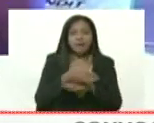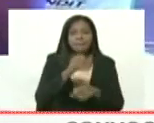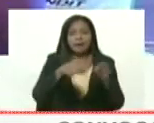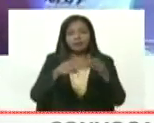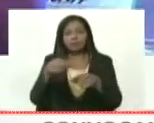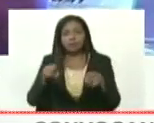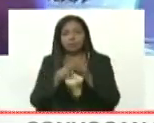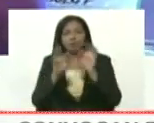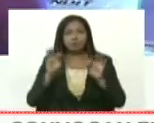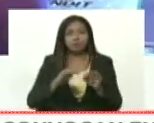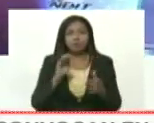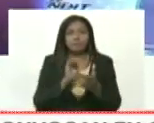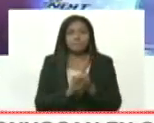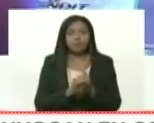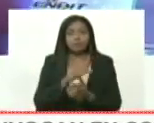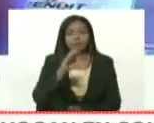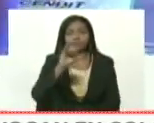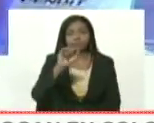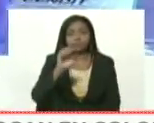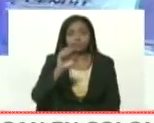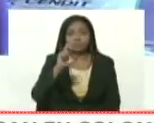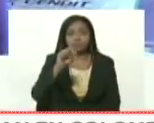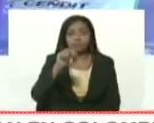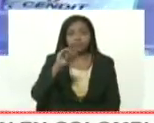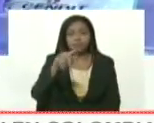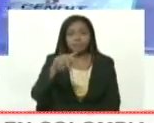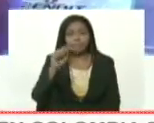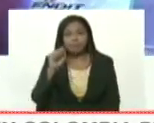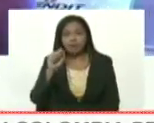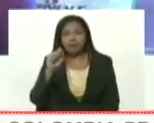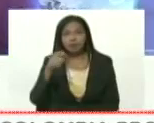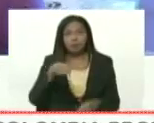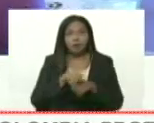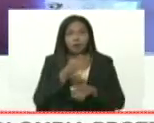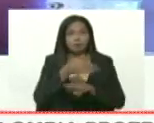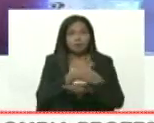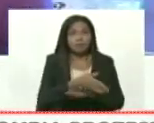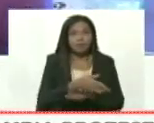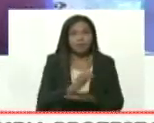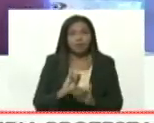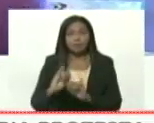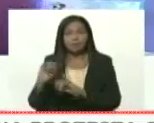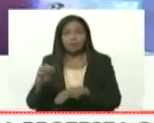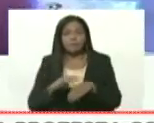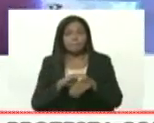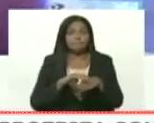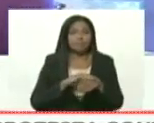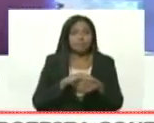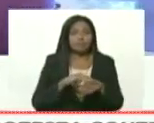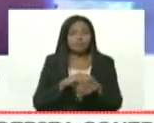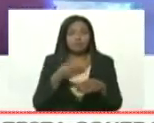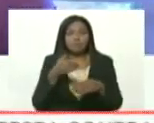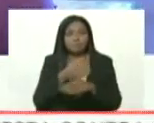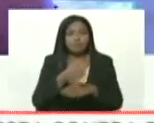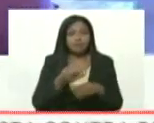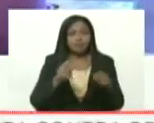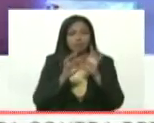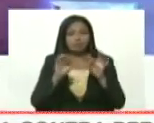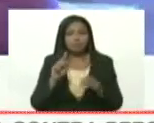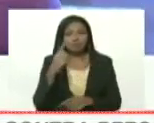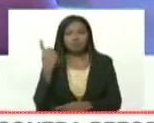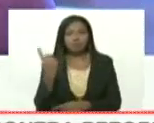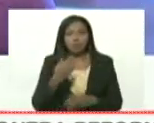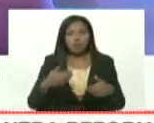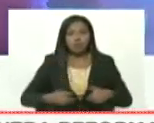con los compañeros del CENIPA, con los compañeros de INSOPESCA, que son parte de ese ministerio, y de Pescalva. Un solo esfuerzo,